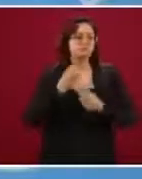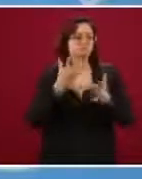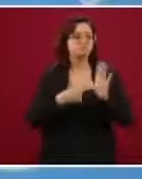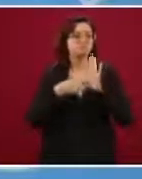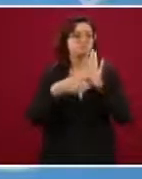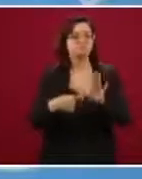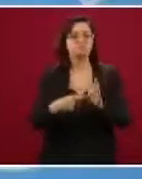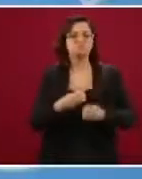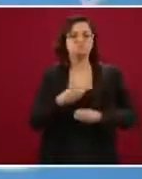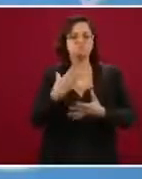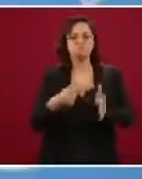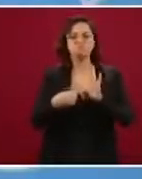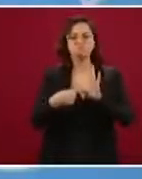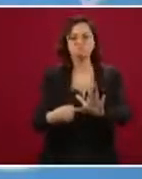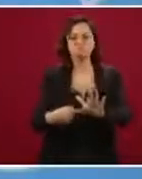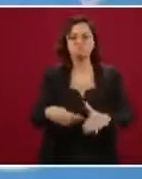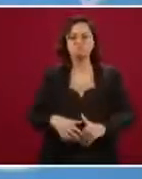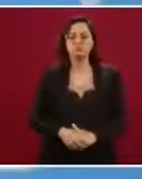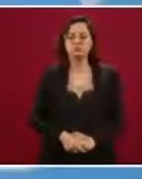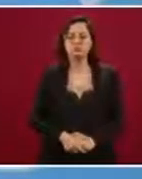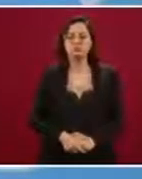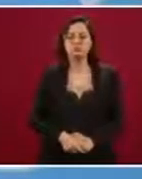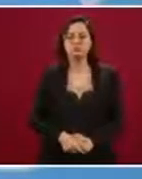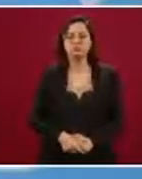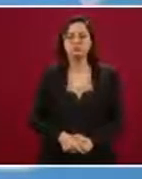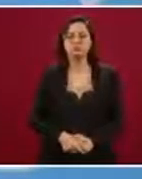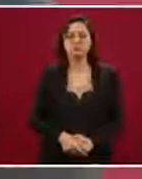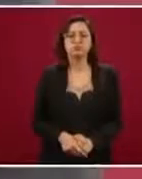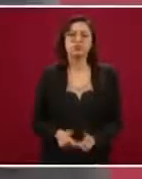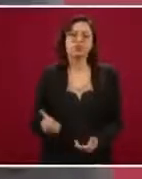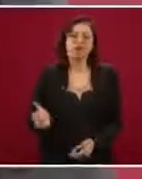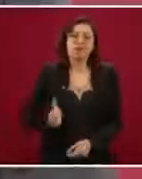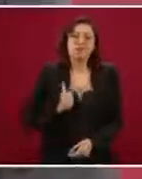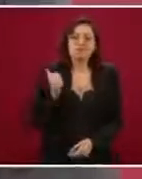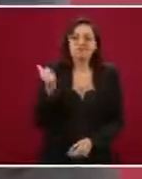manifestarnos, expresarnos, y que no se utilice el poder